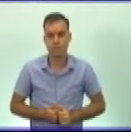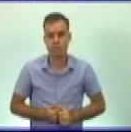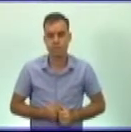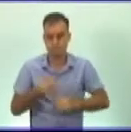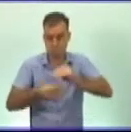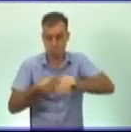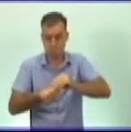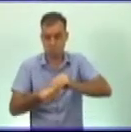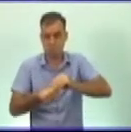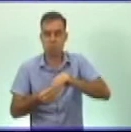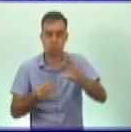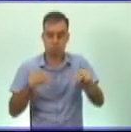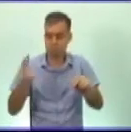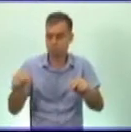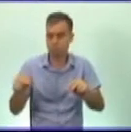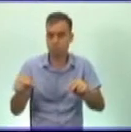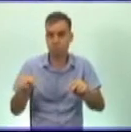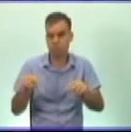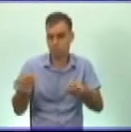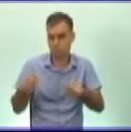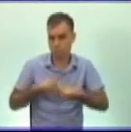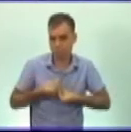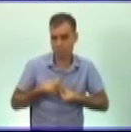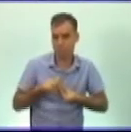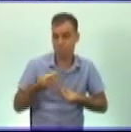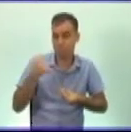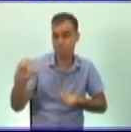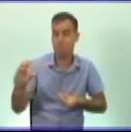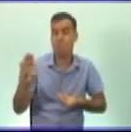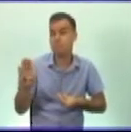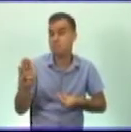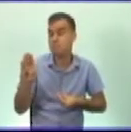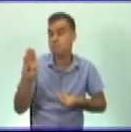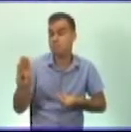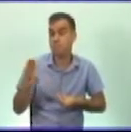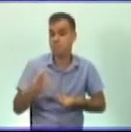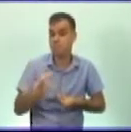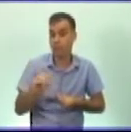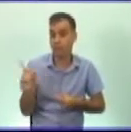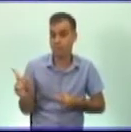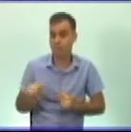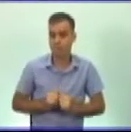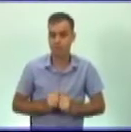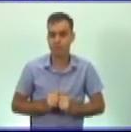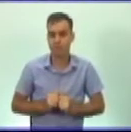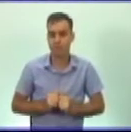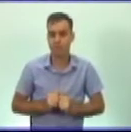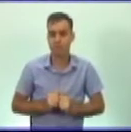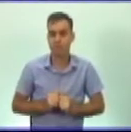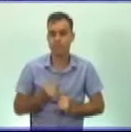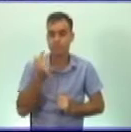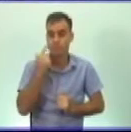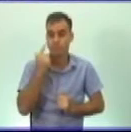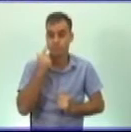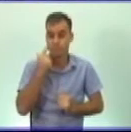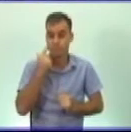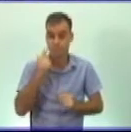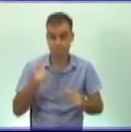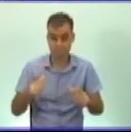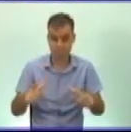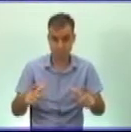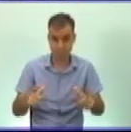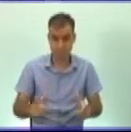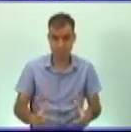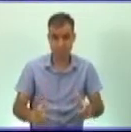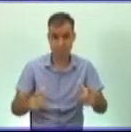Sustituimos y ya tenemos el valor de BC, que en este caso, recuerden que aunque se encuentra en la superficie del cilindro, es una generatriz,